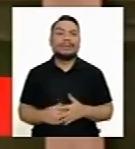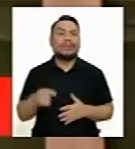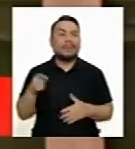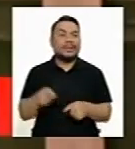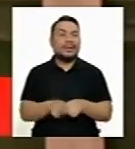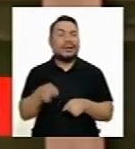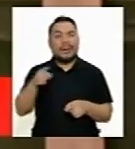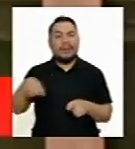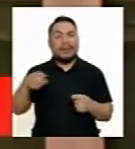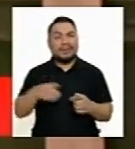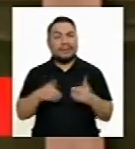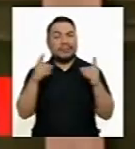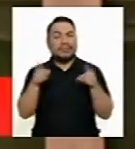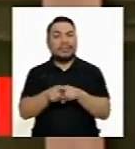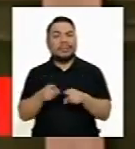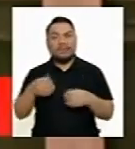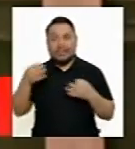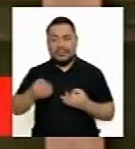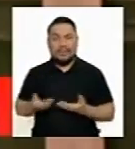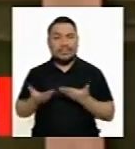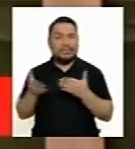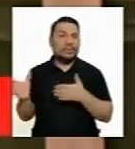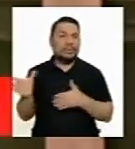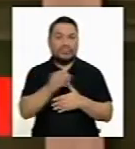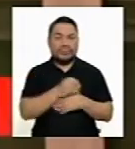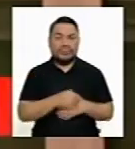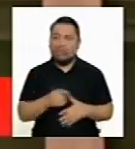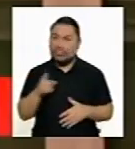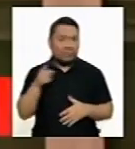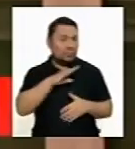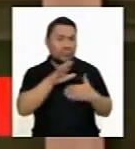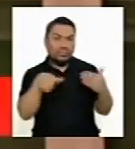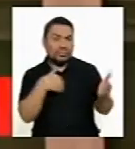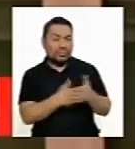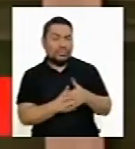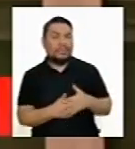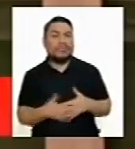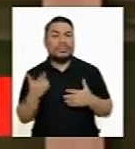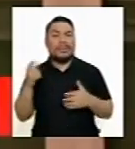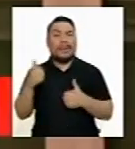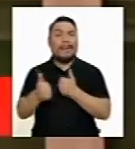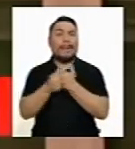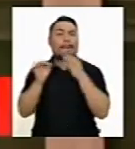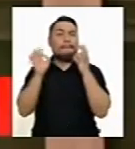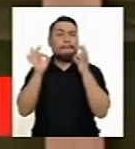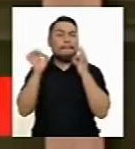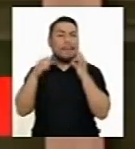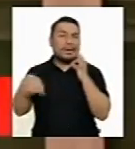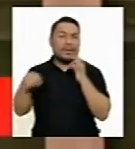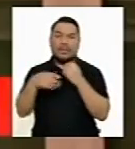como un derecho a la educación, un espacio garantizado para ¿todos? Que todas las personas que así puedan sean de alta peligrosidad.